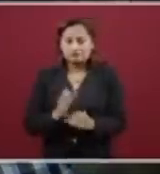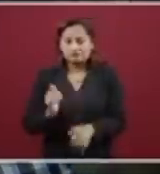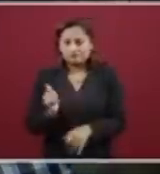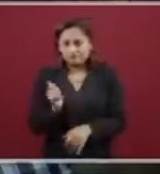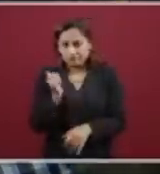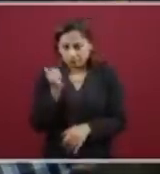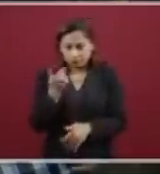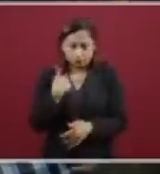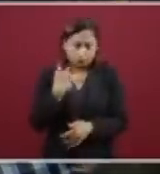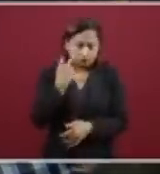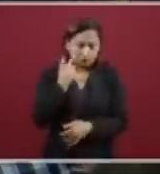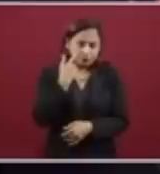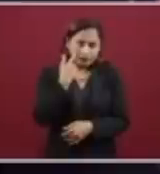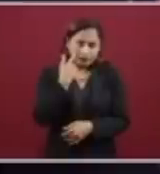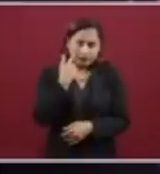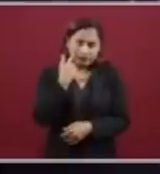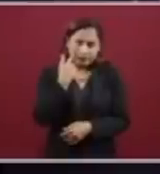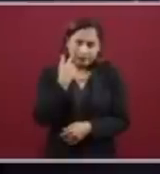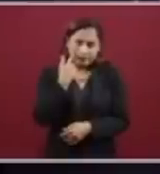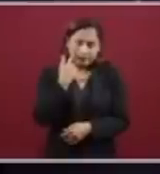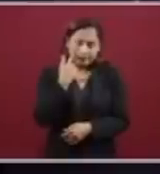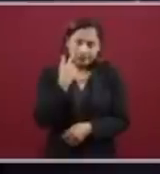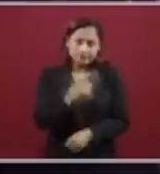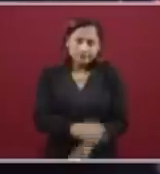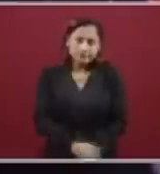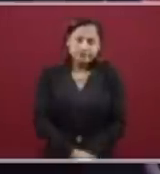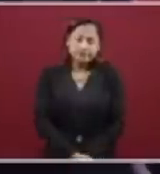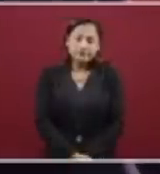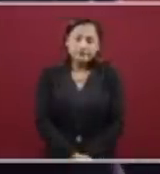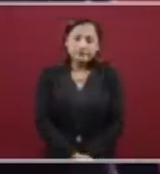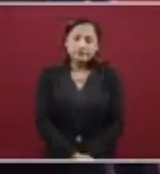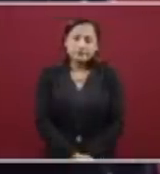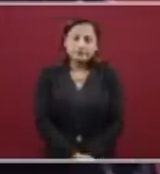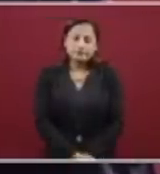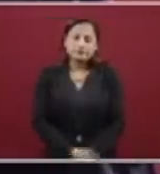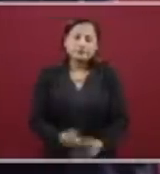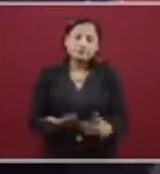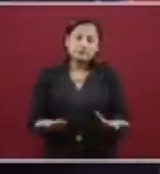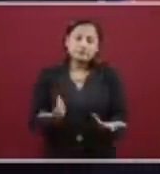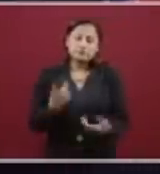porque no quiero dar